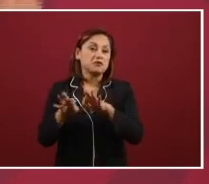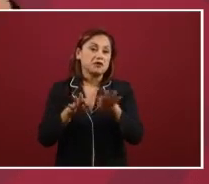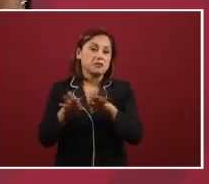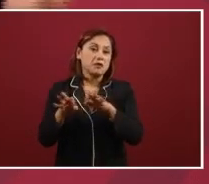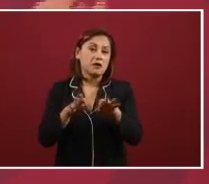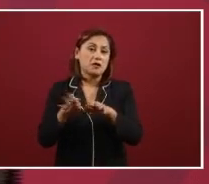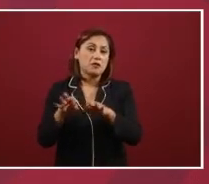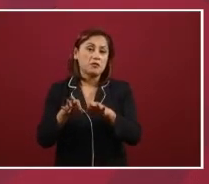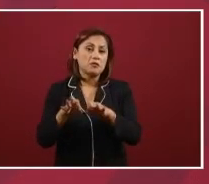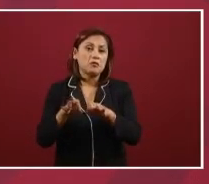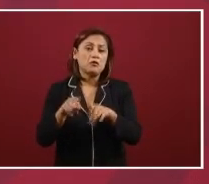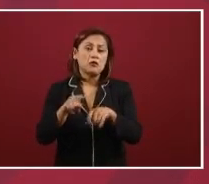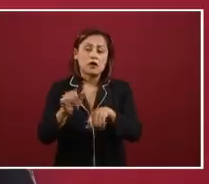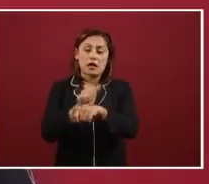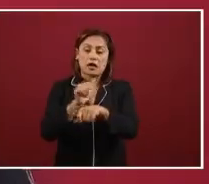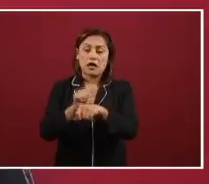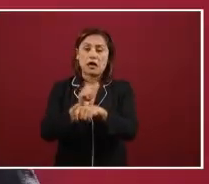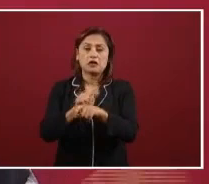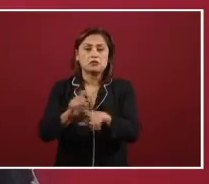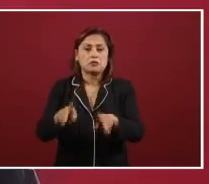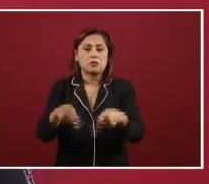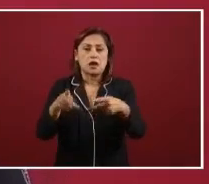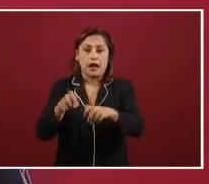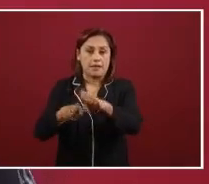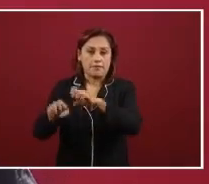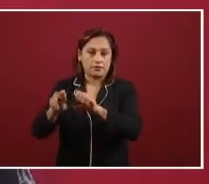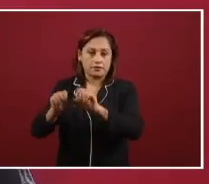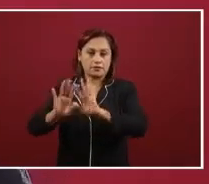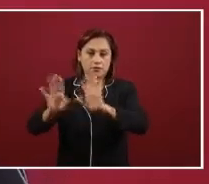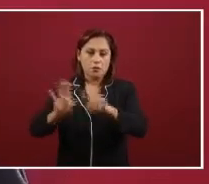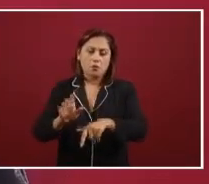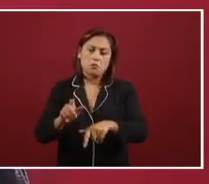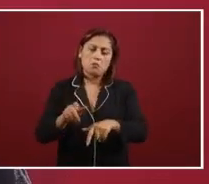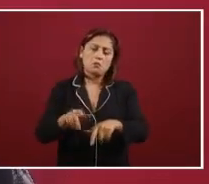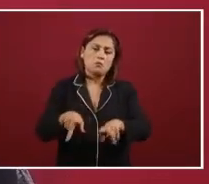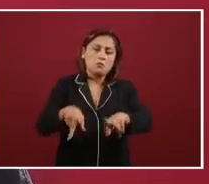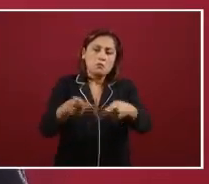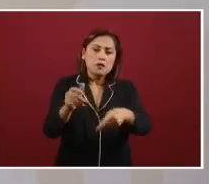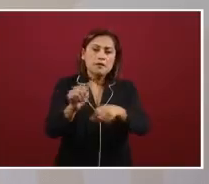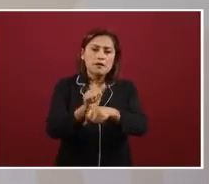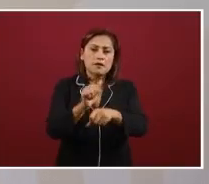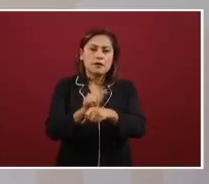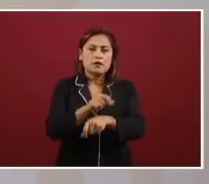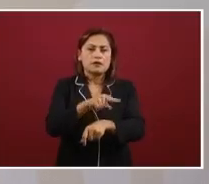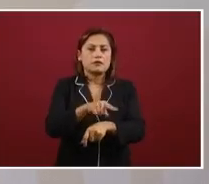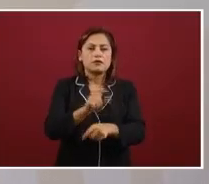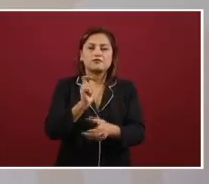en lotes que no pagan impuestos.